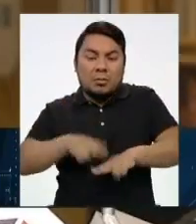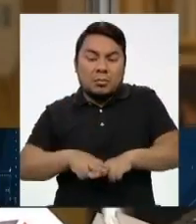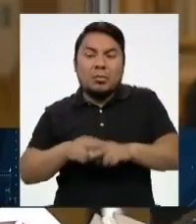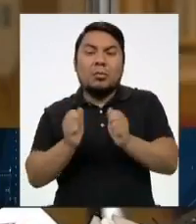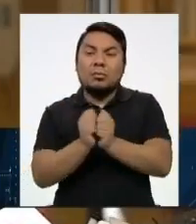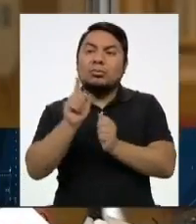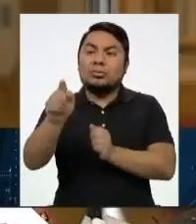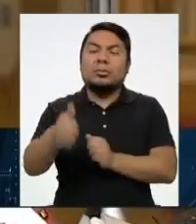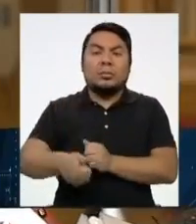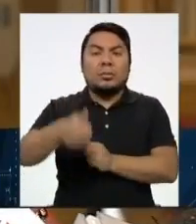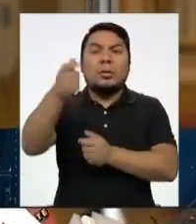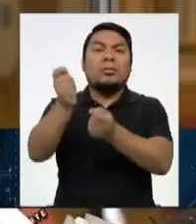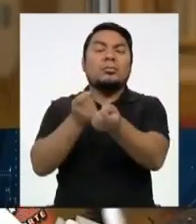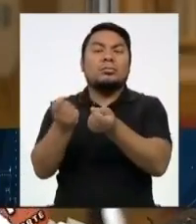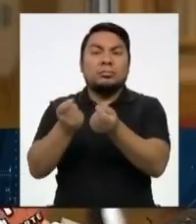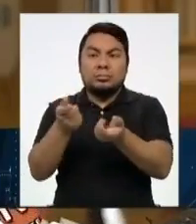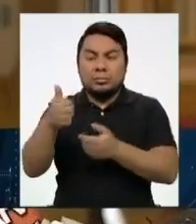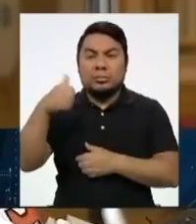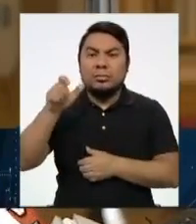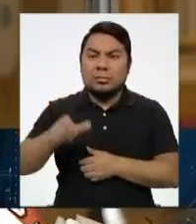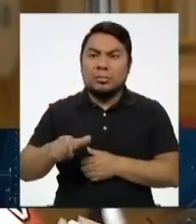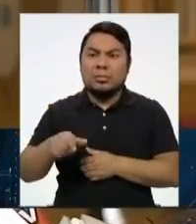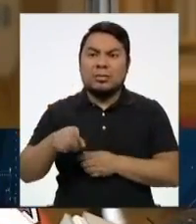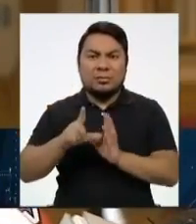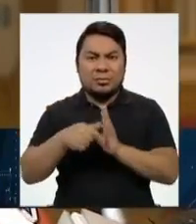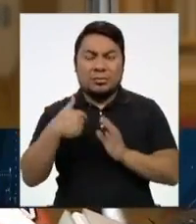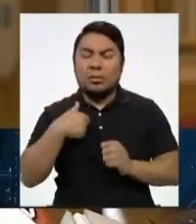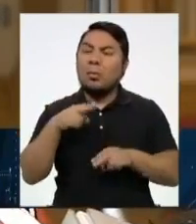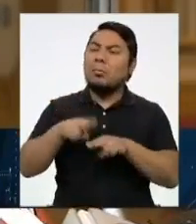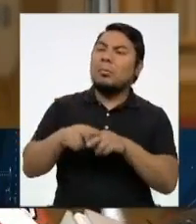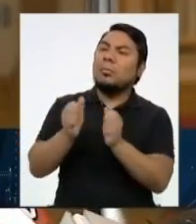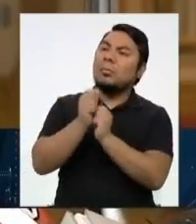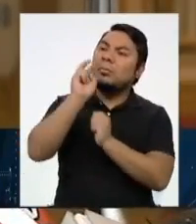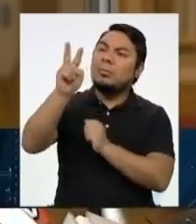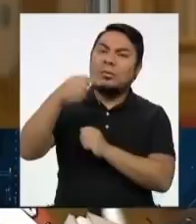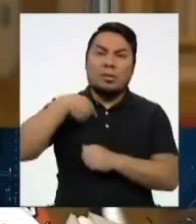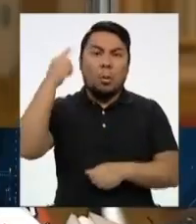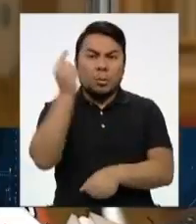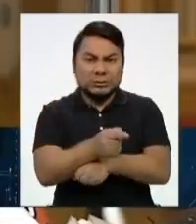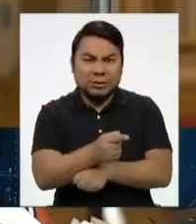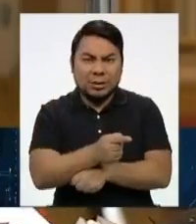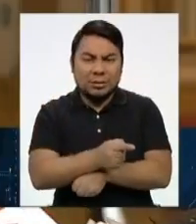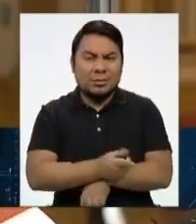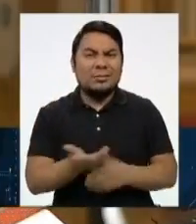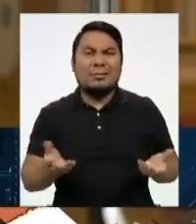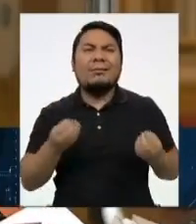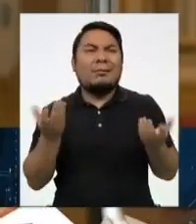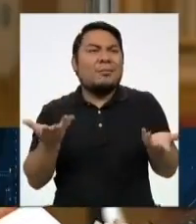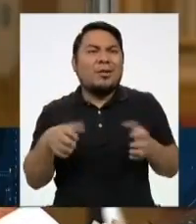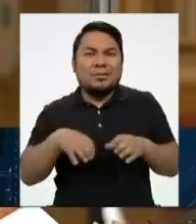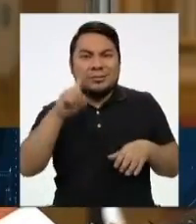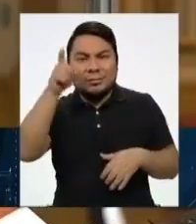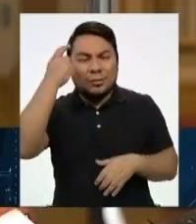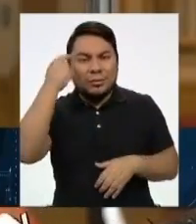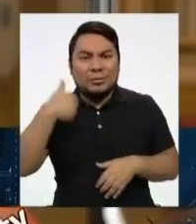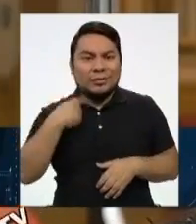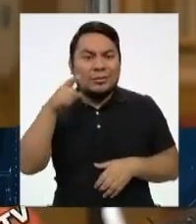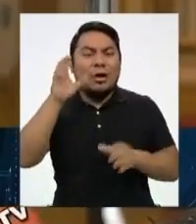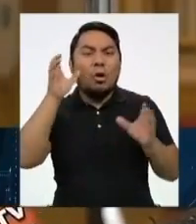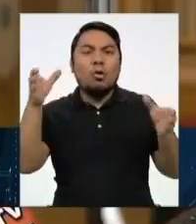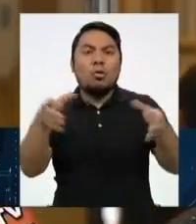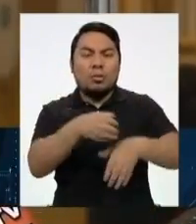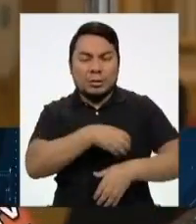su dirigente y sus candidatos y por eso lo pueden enjuiciar. Es terrible. Entonces, ¿dónde vamos a hacer política nosotros? El Congreso es un